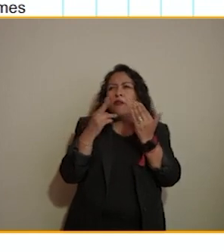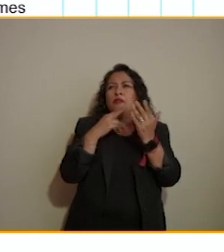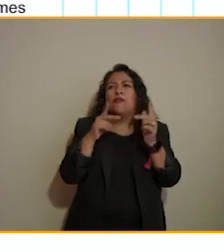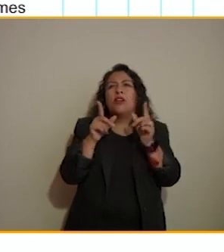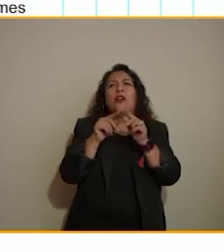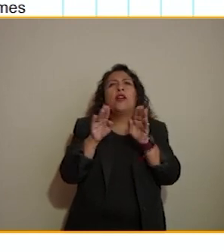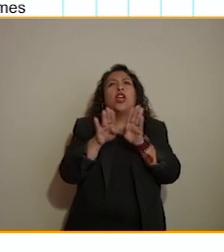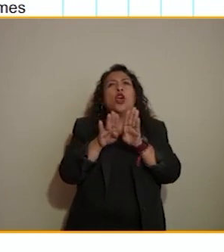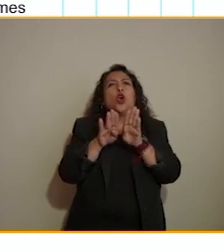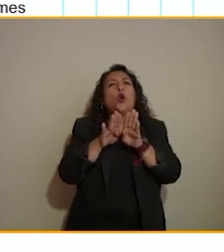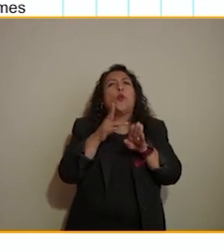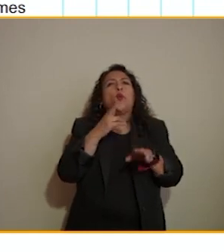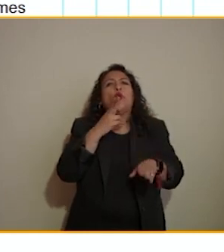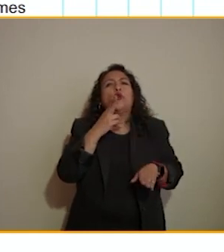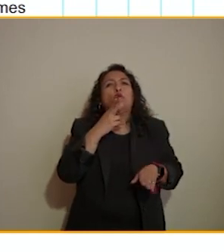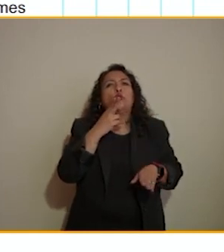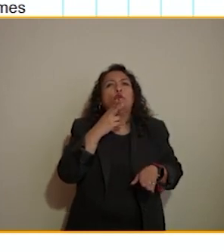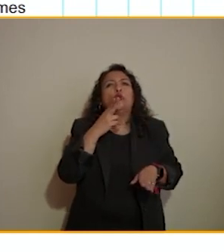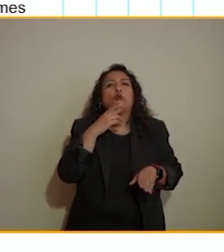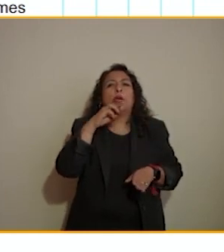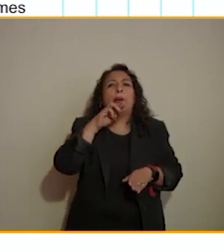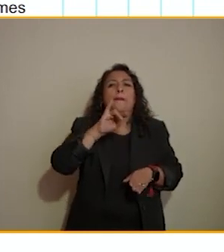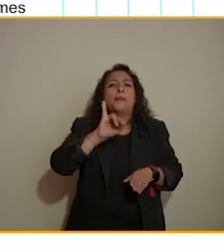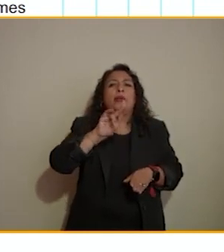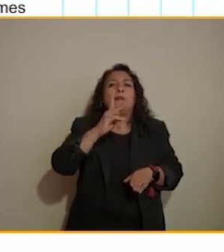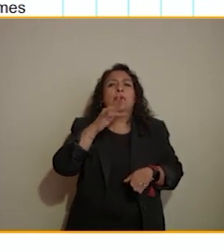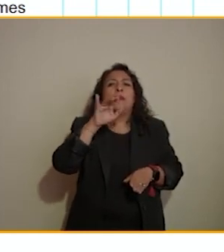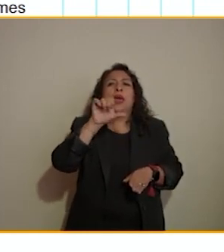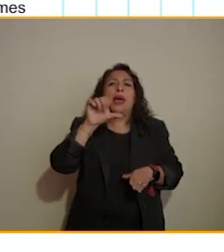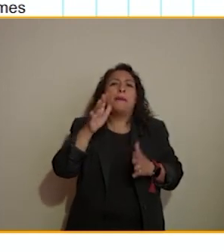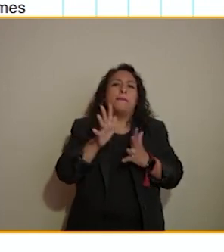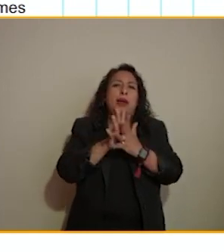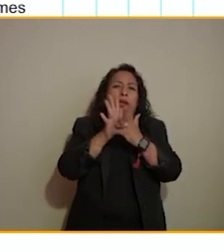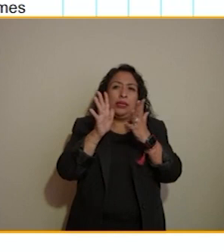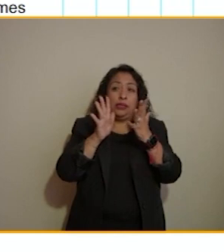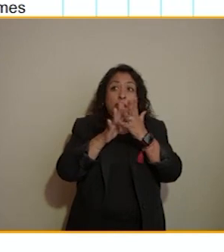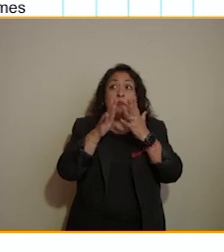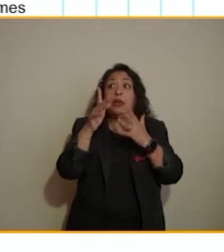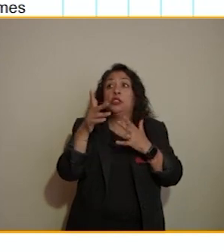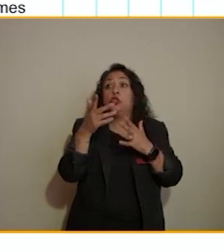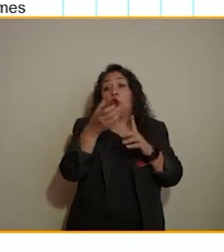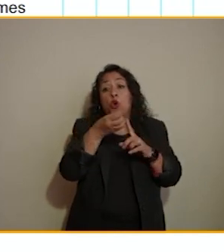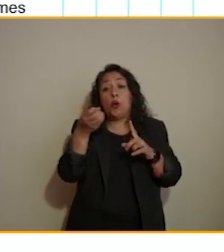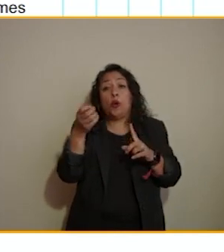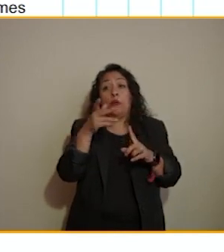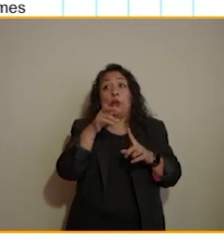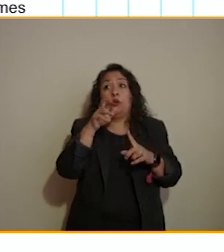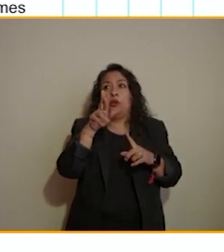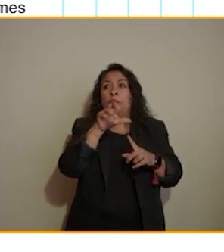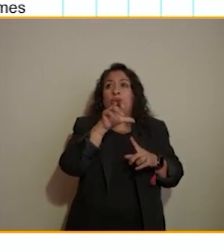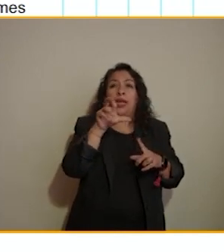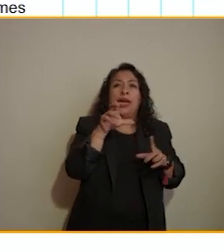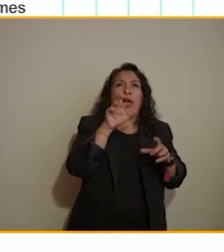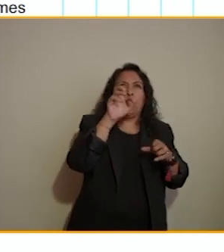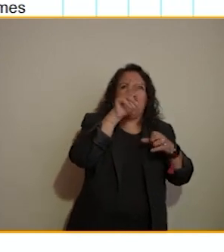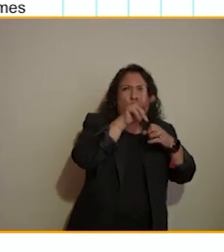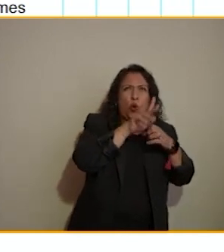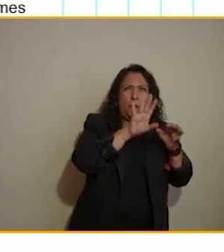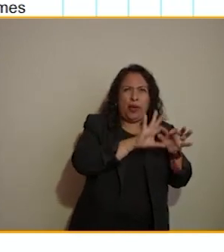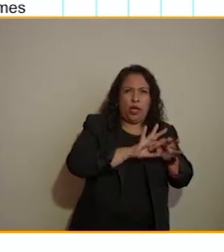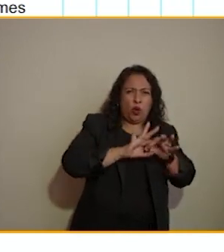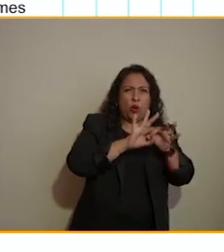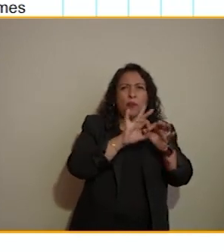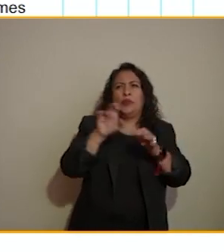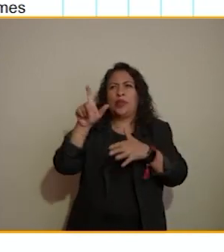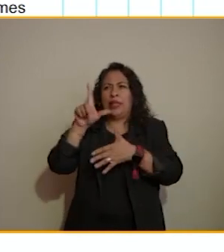respecto de cómo es que funcionaban las MIPYMES en la participación de la estructura productiva tanto en la Unión Europea